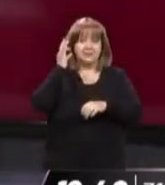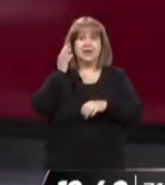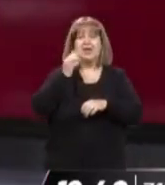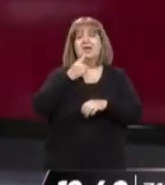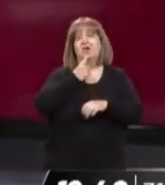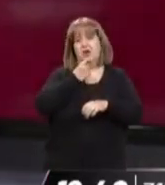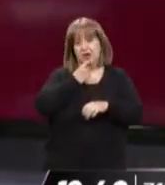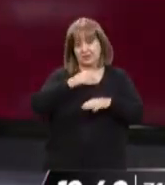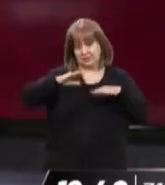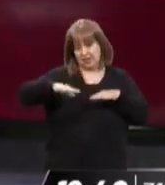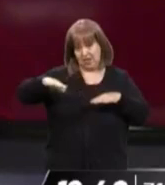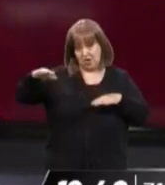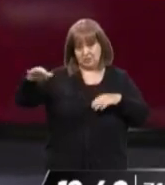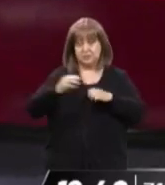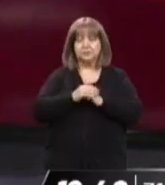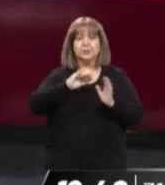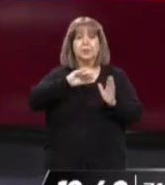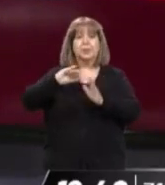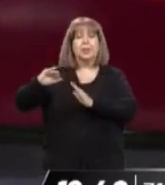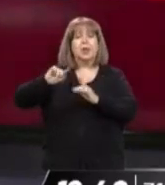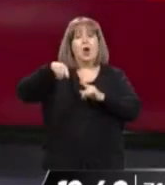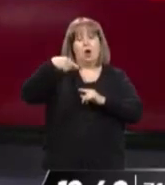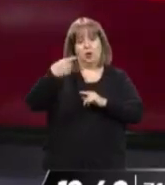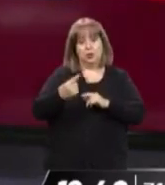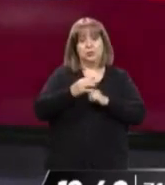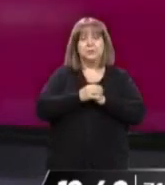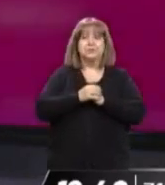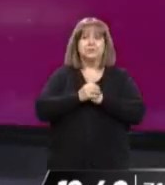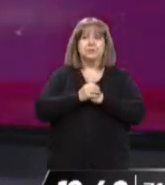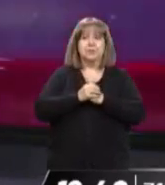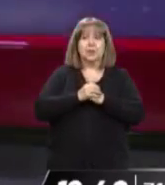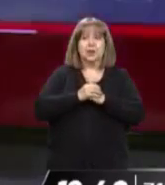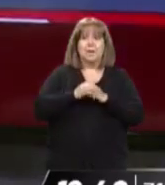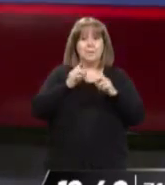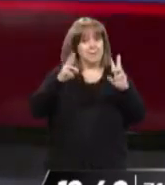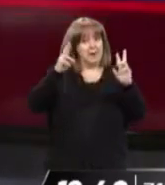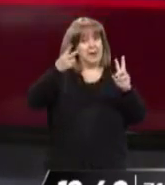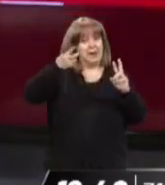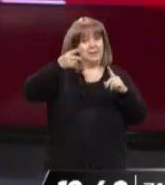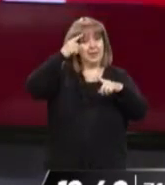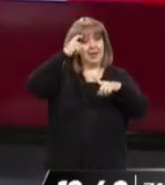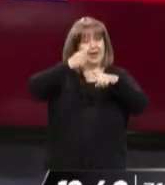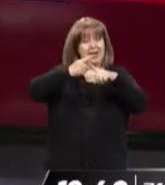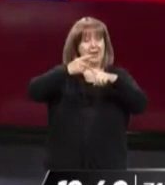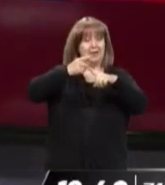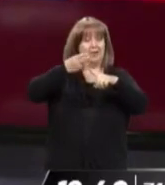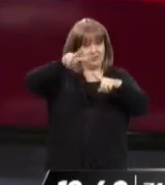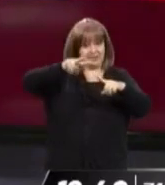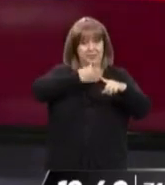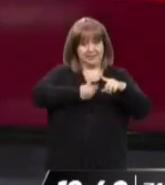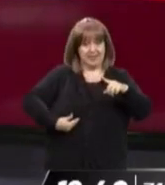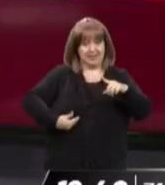Vamos a hablar de una nueva denuncia que hizo a través de Twitter, su red social, Cristina Fernández de Kirchner. Vuelve a cargar contra